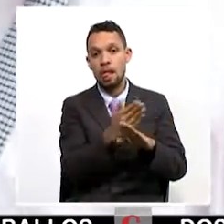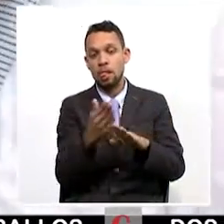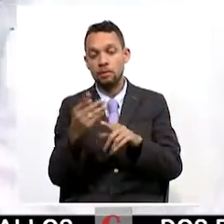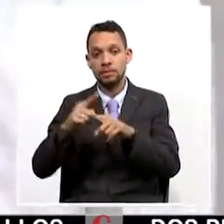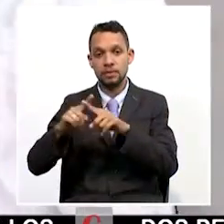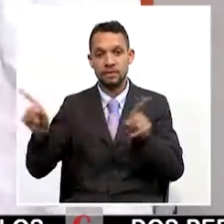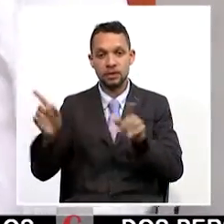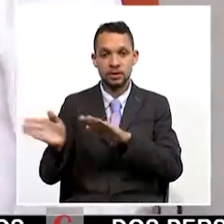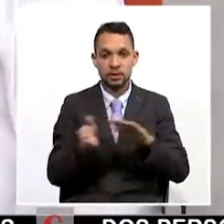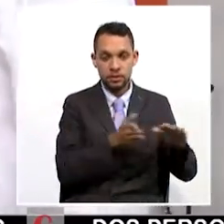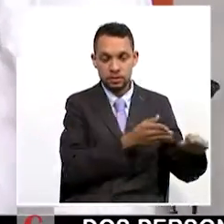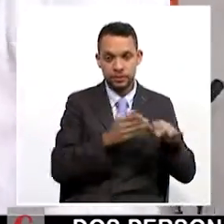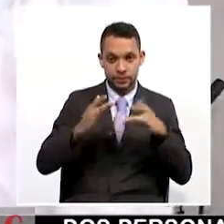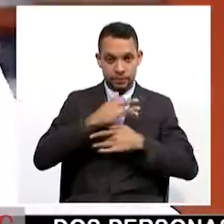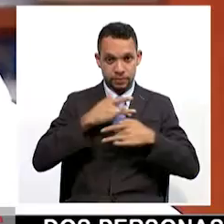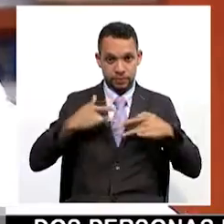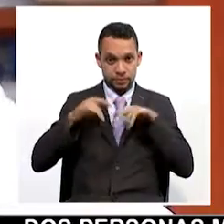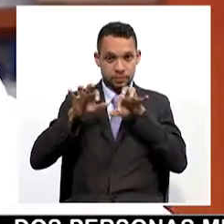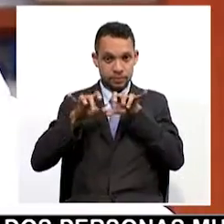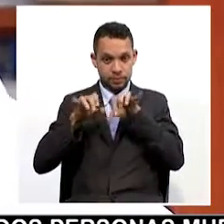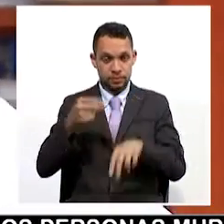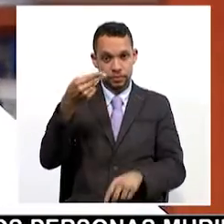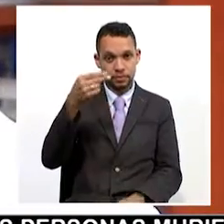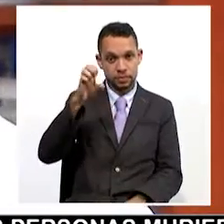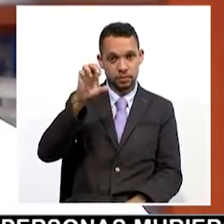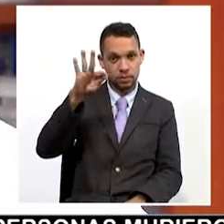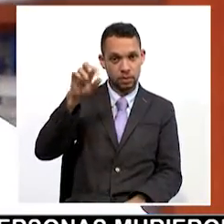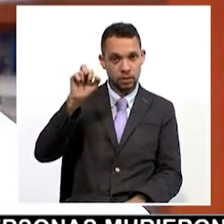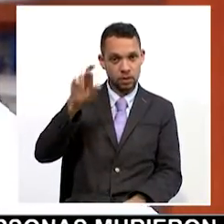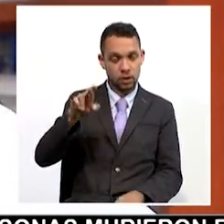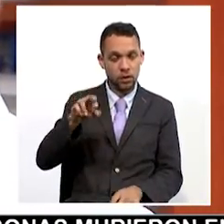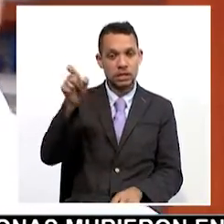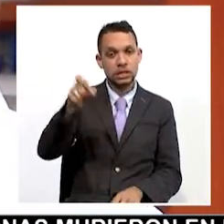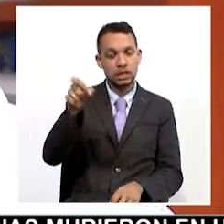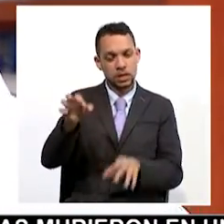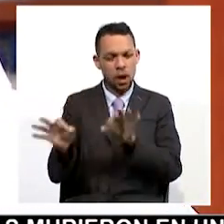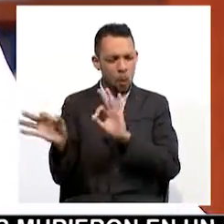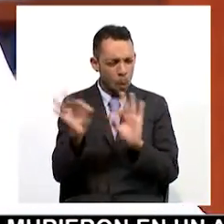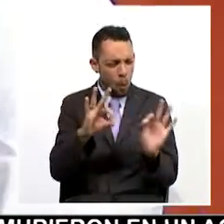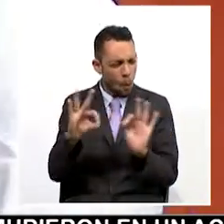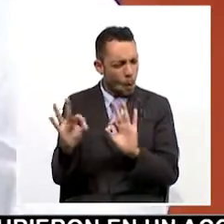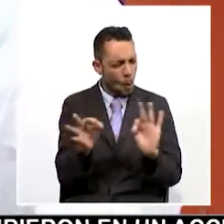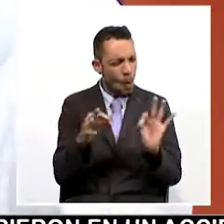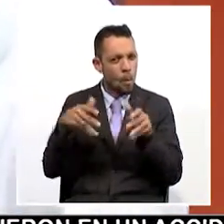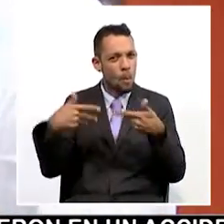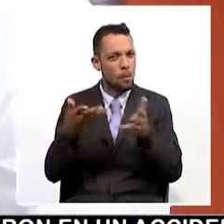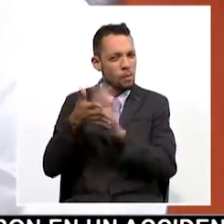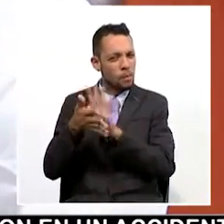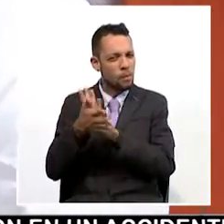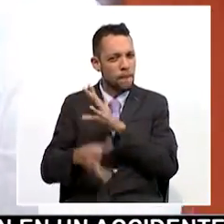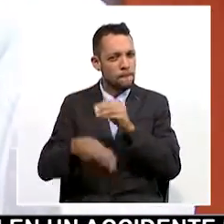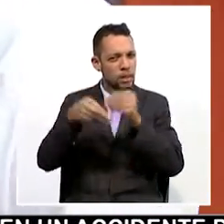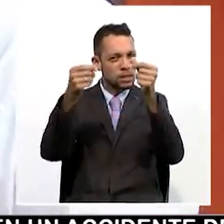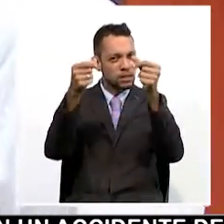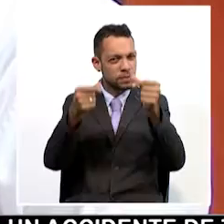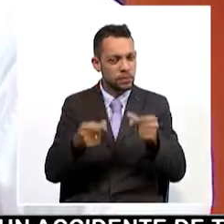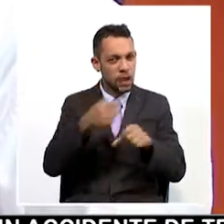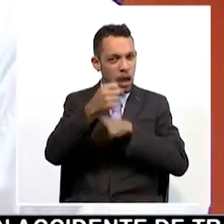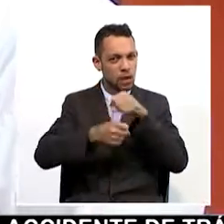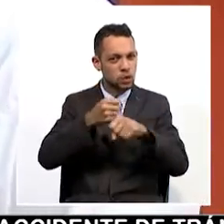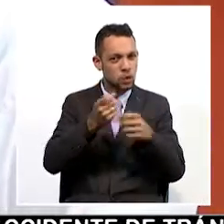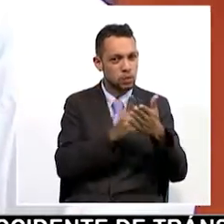El secretario de Salud de Manizales, Héctor William Restrepo, habló de los cuidados que se deben tener en esta enfermedad. Además, entregó cifras del 2016